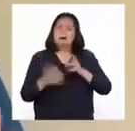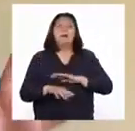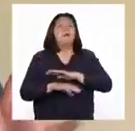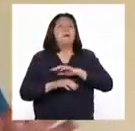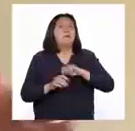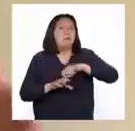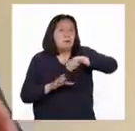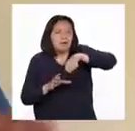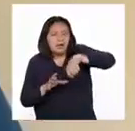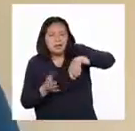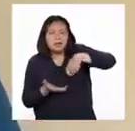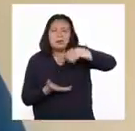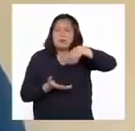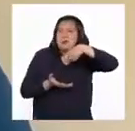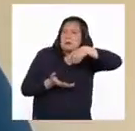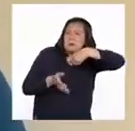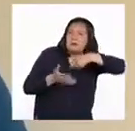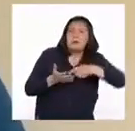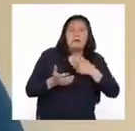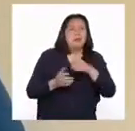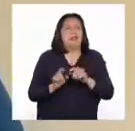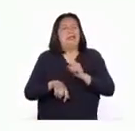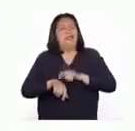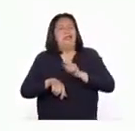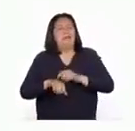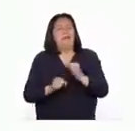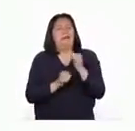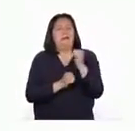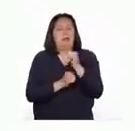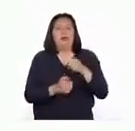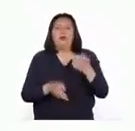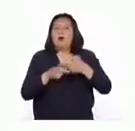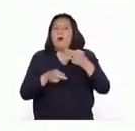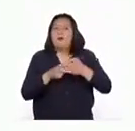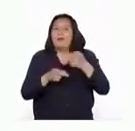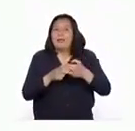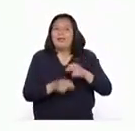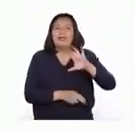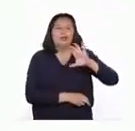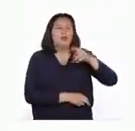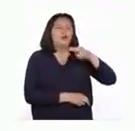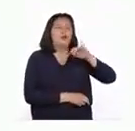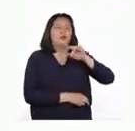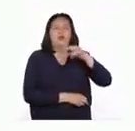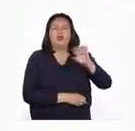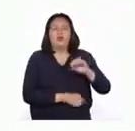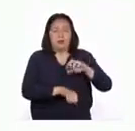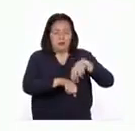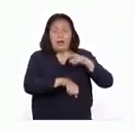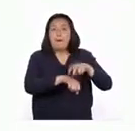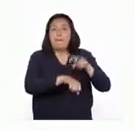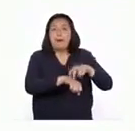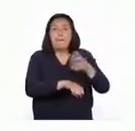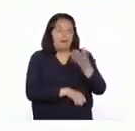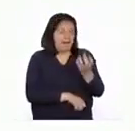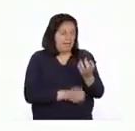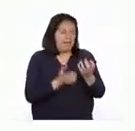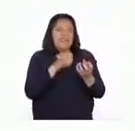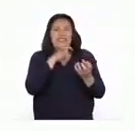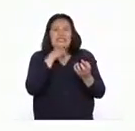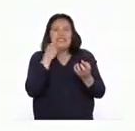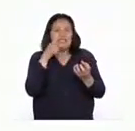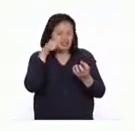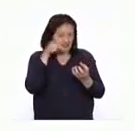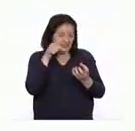un alimento aprovechando los periodos de máximo frío, el chuño. El chuño es una papa deshidratada que es un